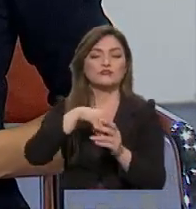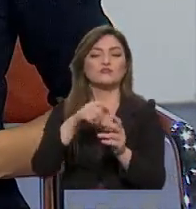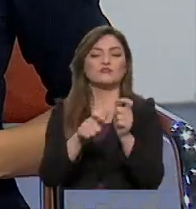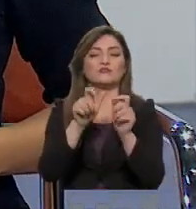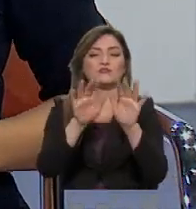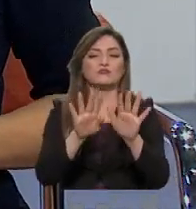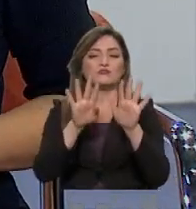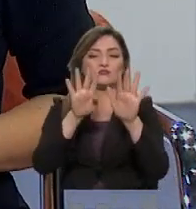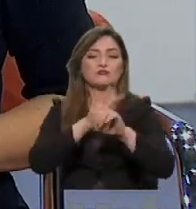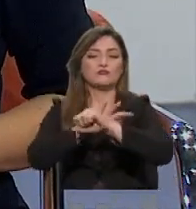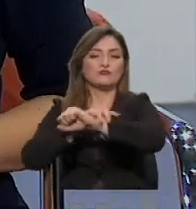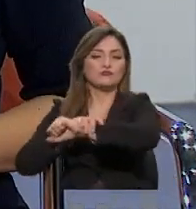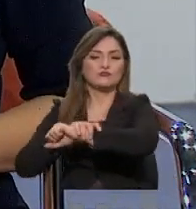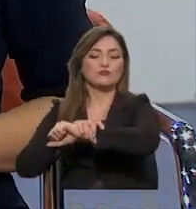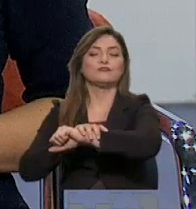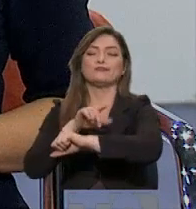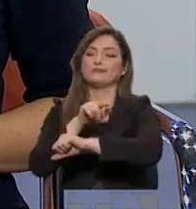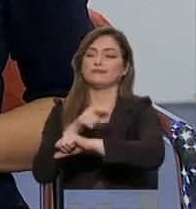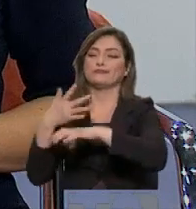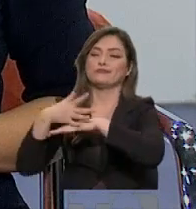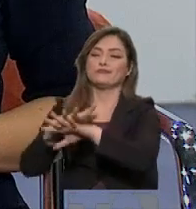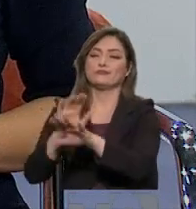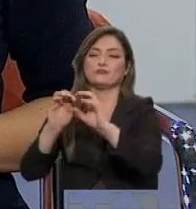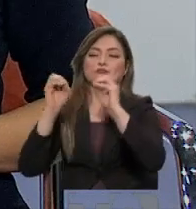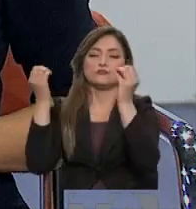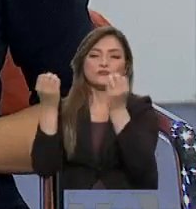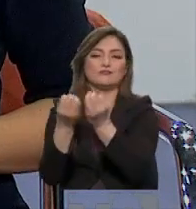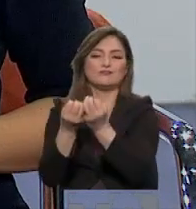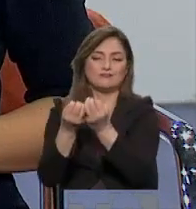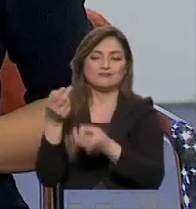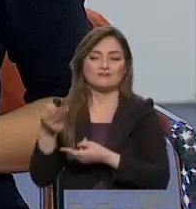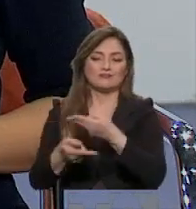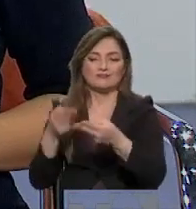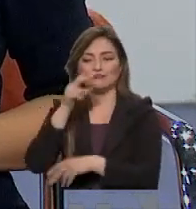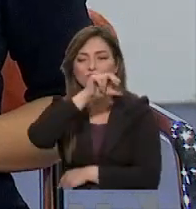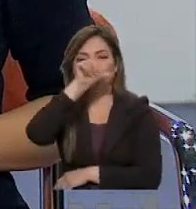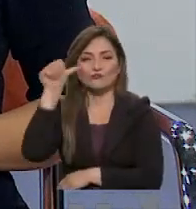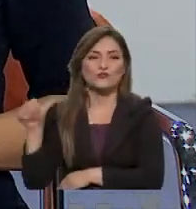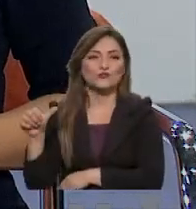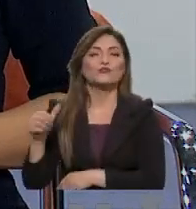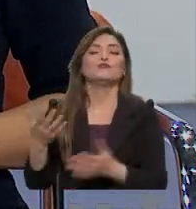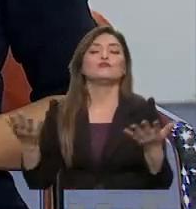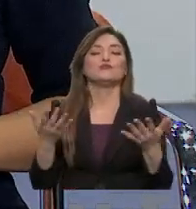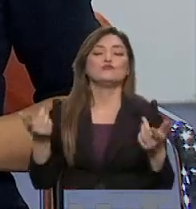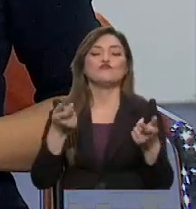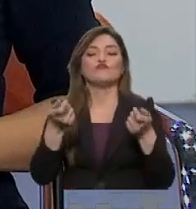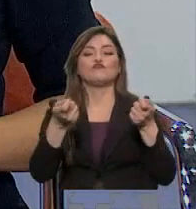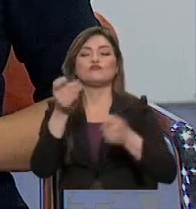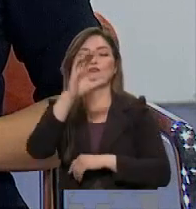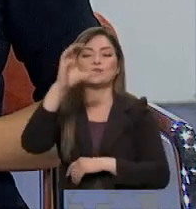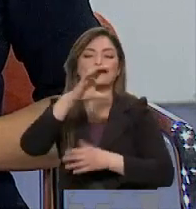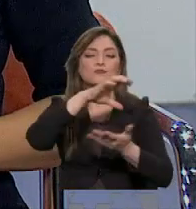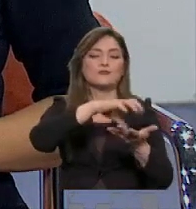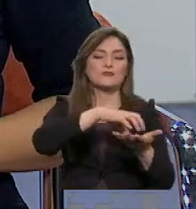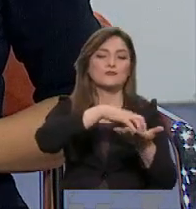de la embarcación fueron detenidos, pues serían integrantes de una organización narcodelictiva que operaba en las costas de